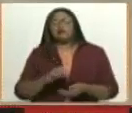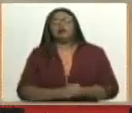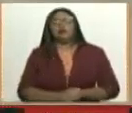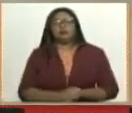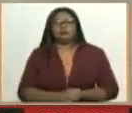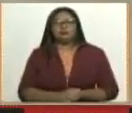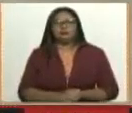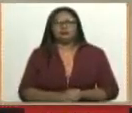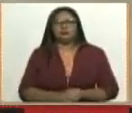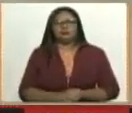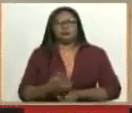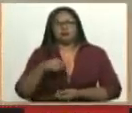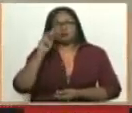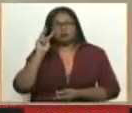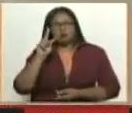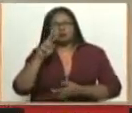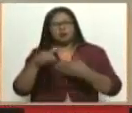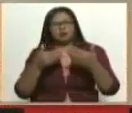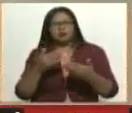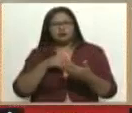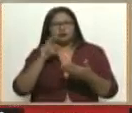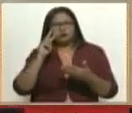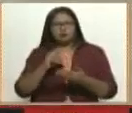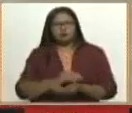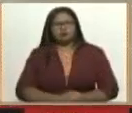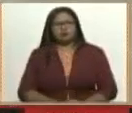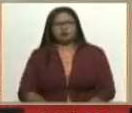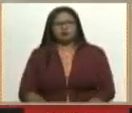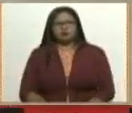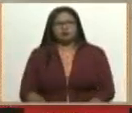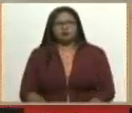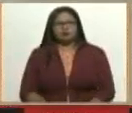Bueno, agradeciendo la presencia de todas y todos